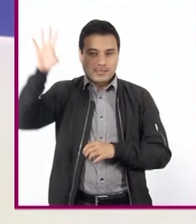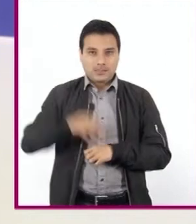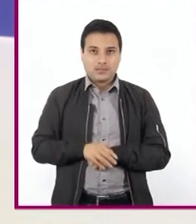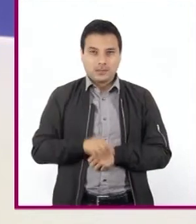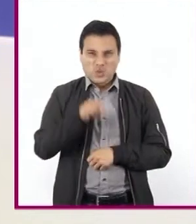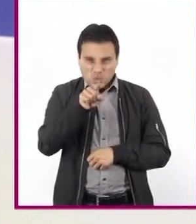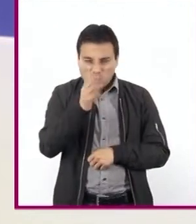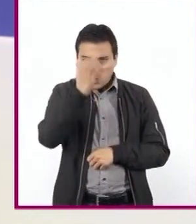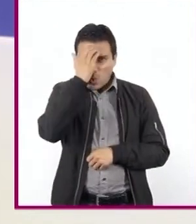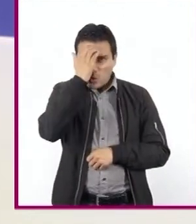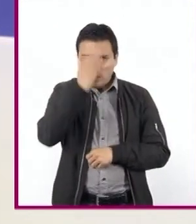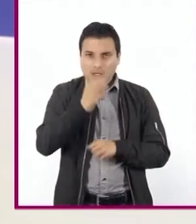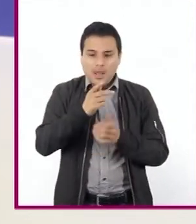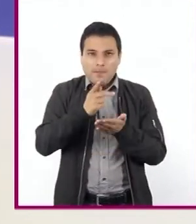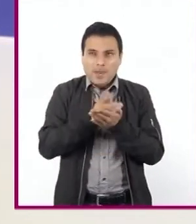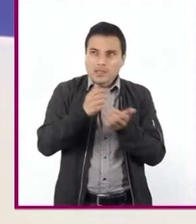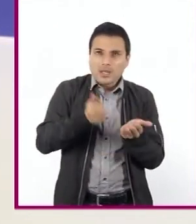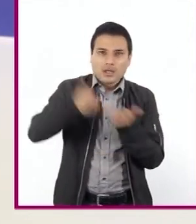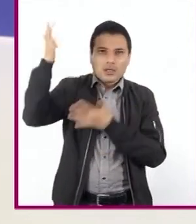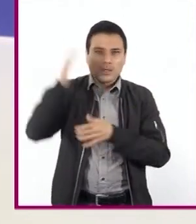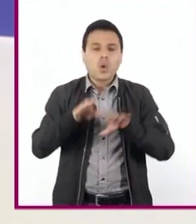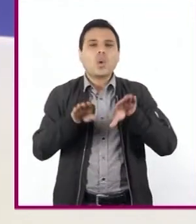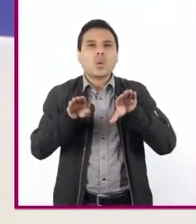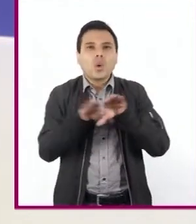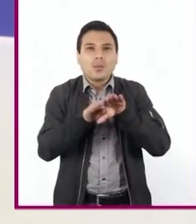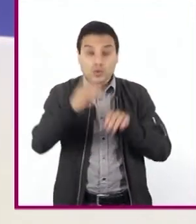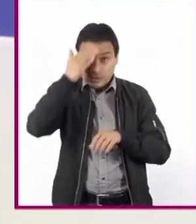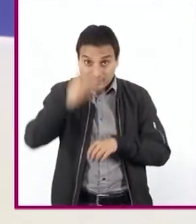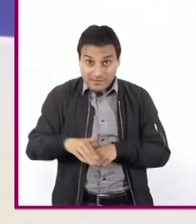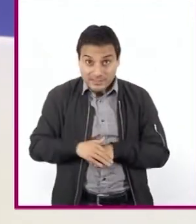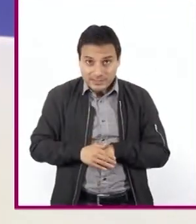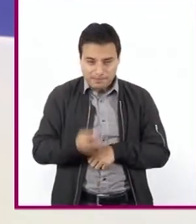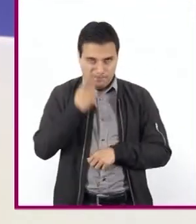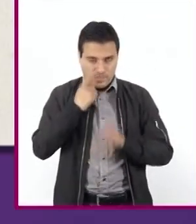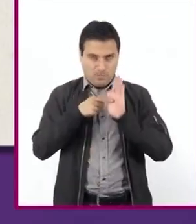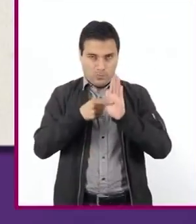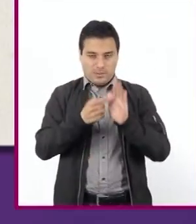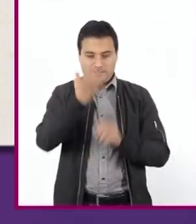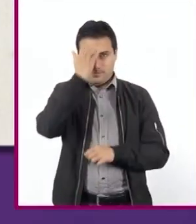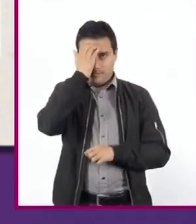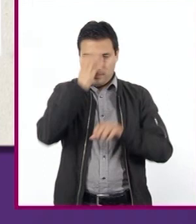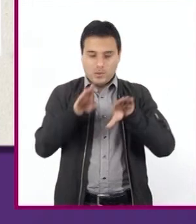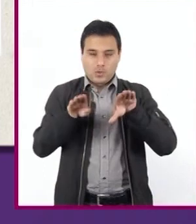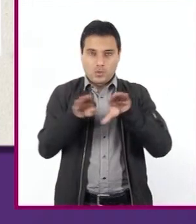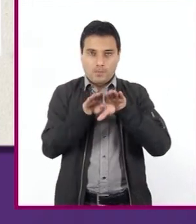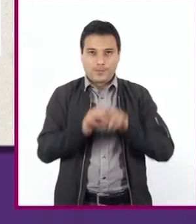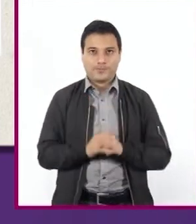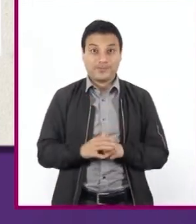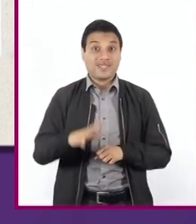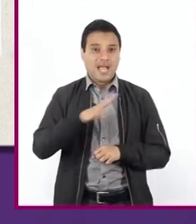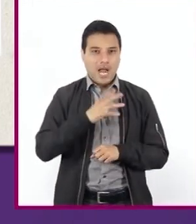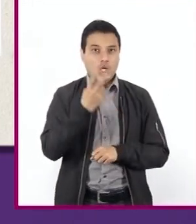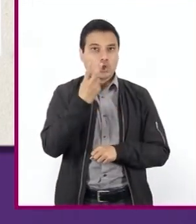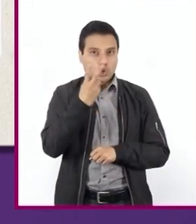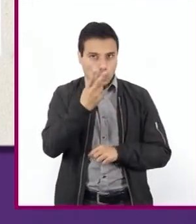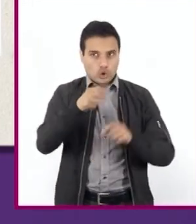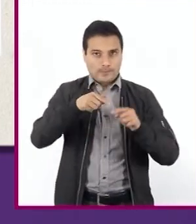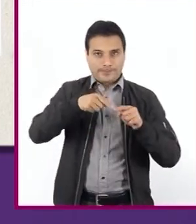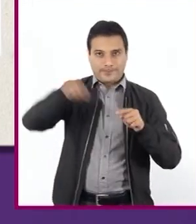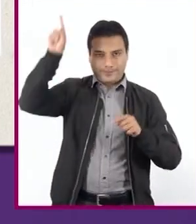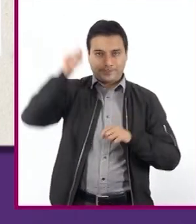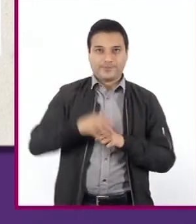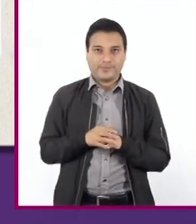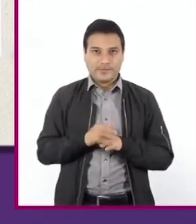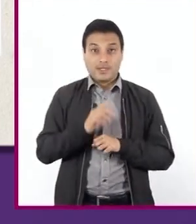para transportar y comercializar la plata? Acompáñenme a conocerlas. Existieron dos rutas, una por